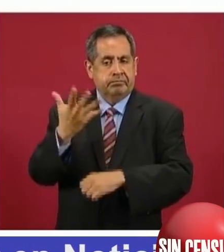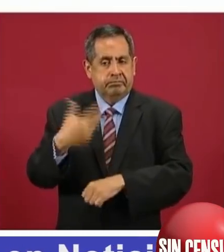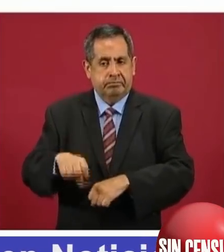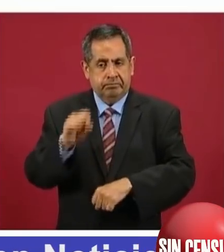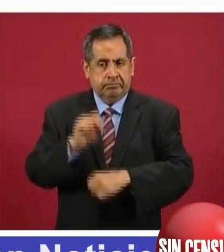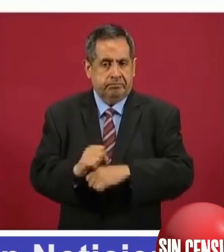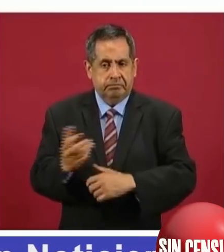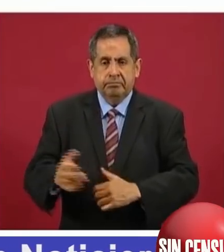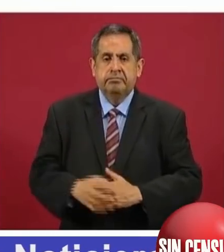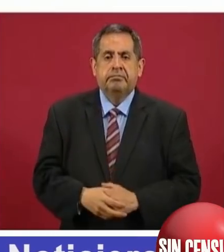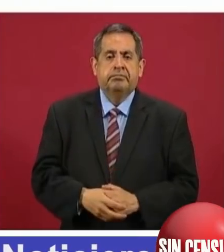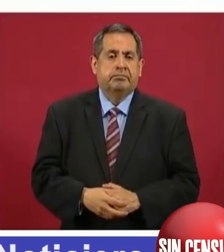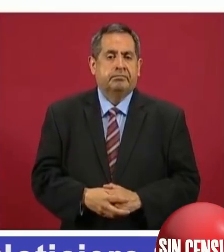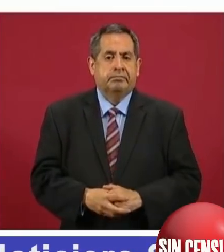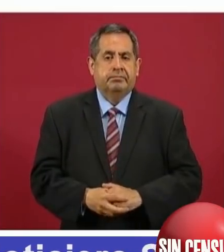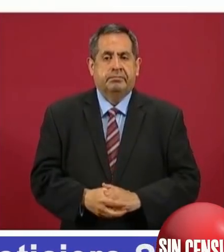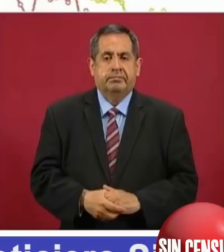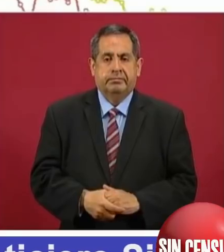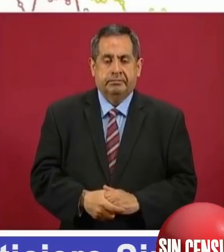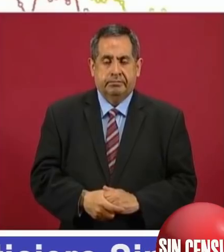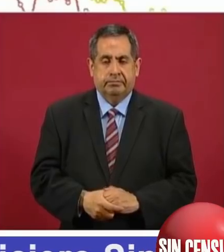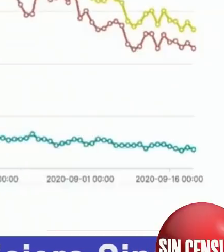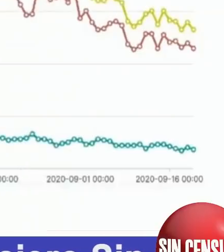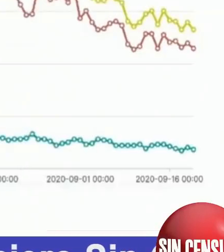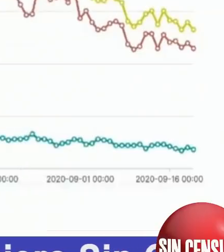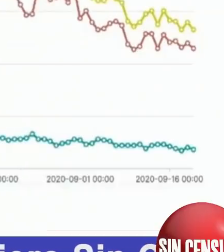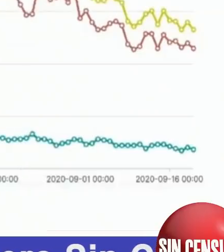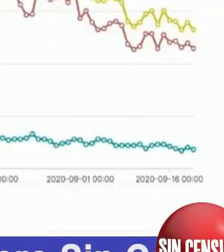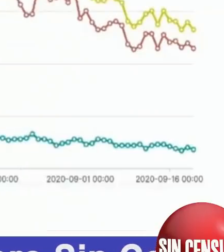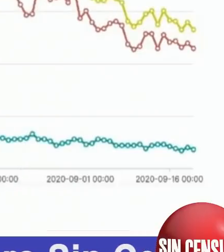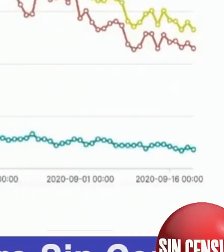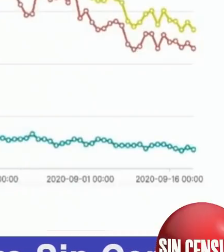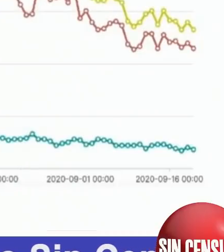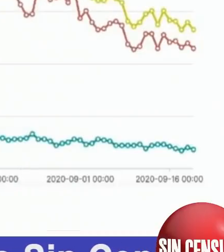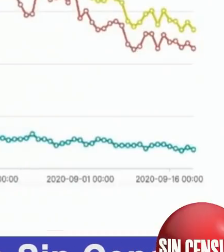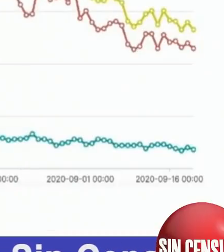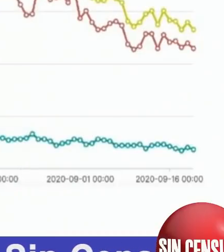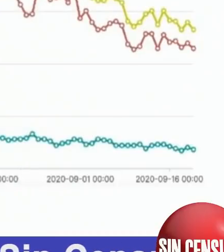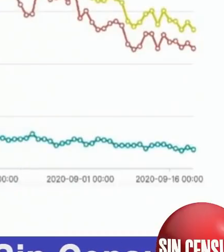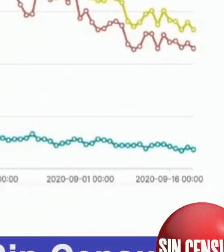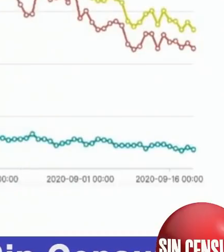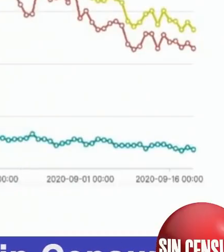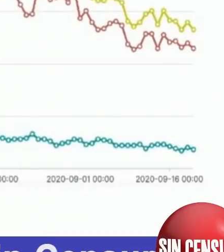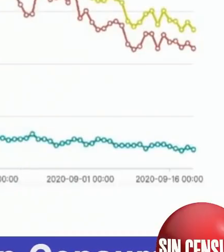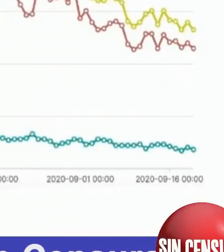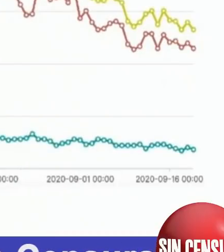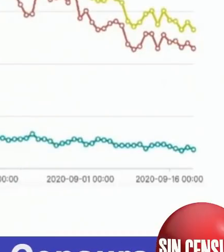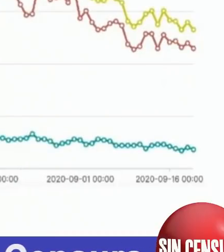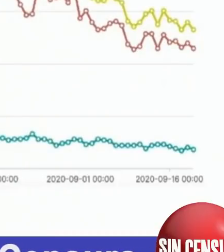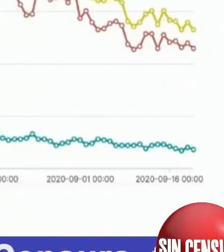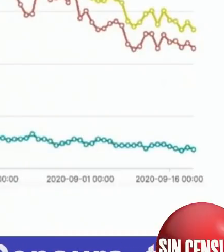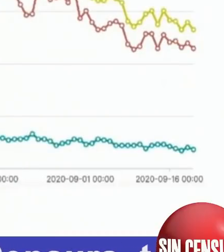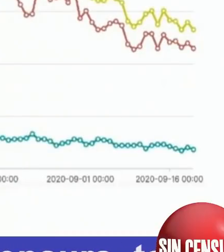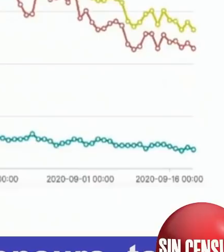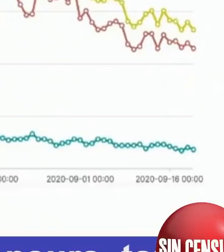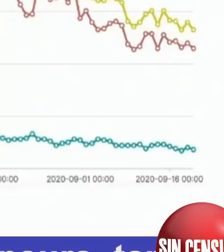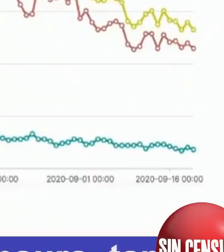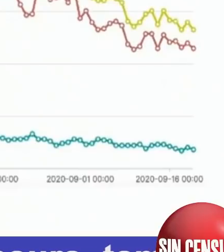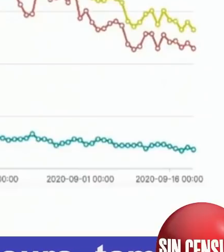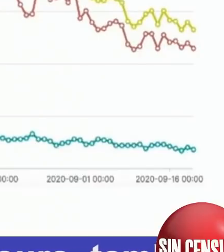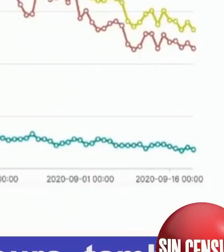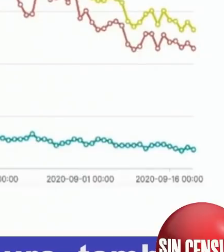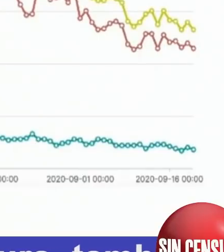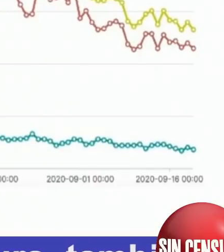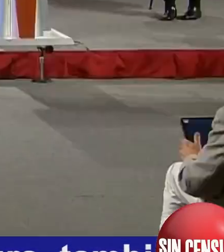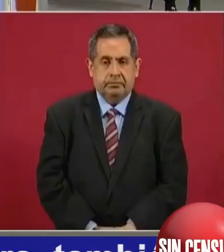semanas, la siguiente, y en todo lo que va de septiembre, después de una meseta de casi un mes, tiene la reducción de la ocupación